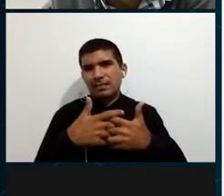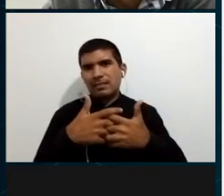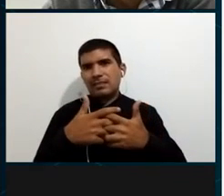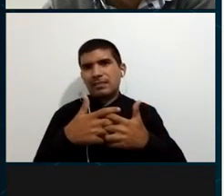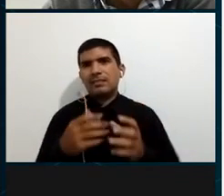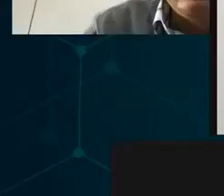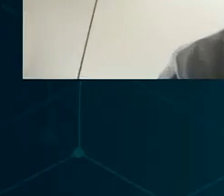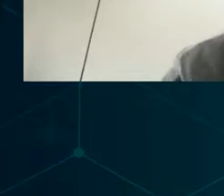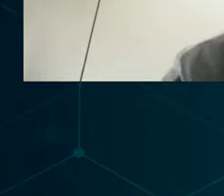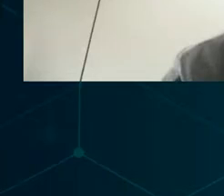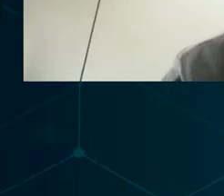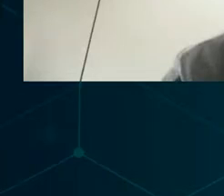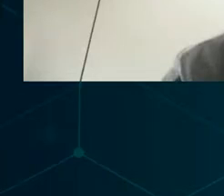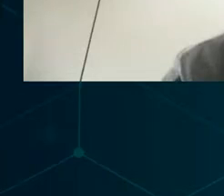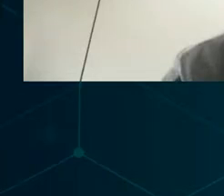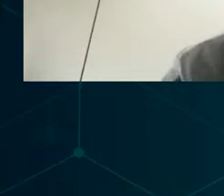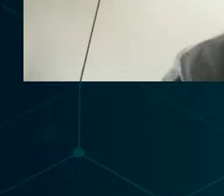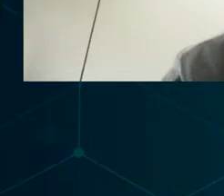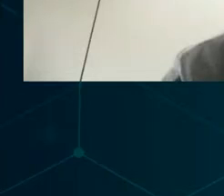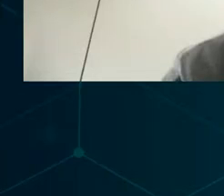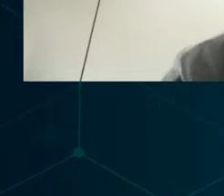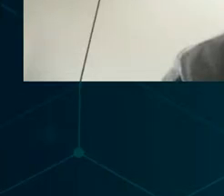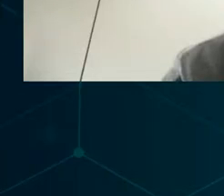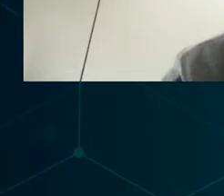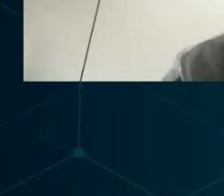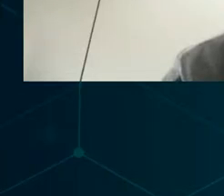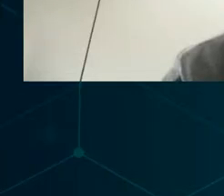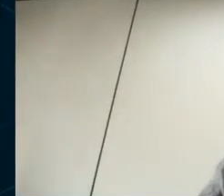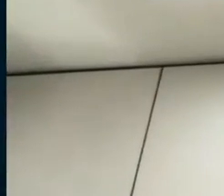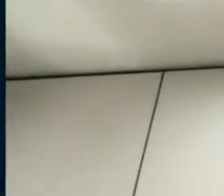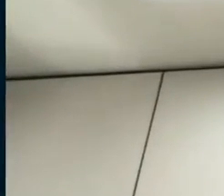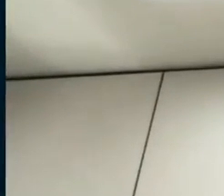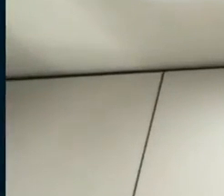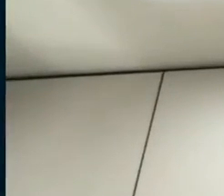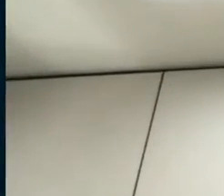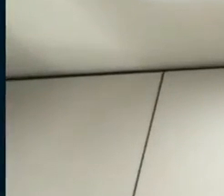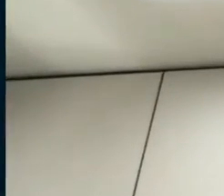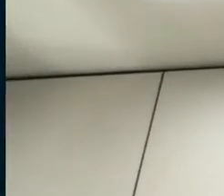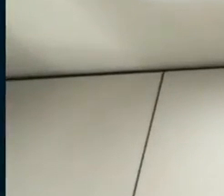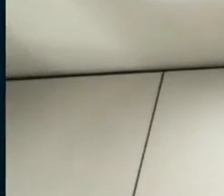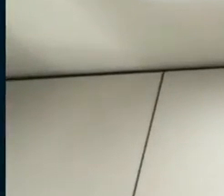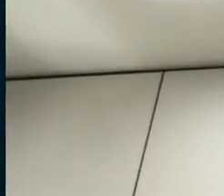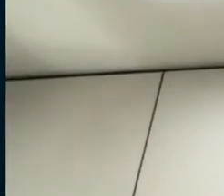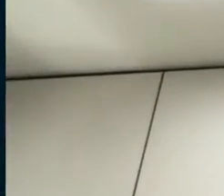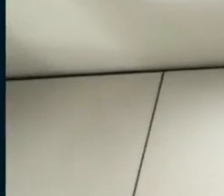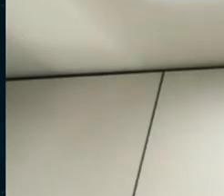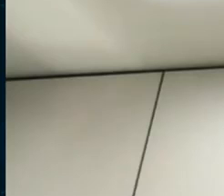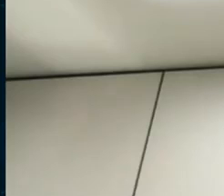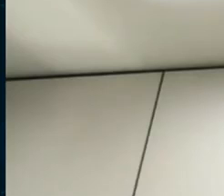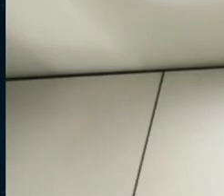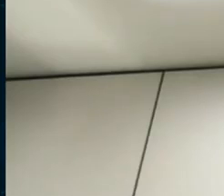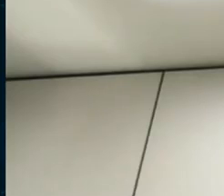más. Dejar de compartir. Volvamos a la presentación.